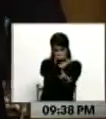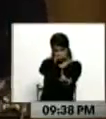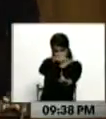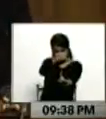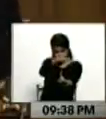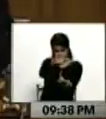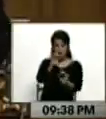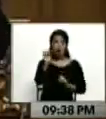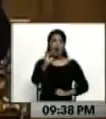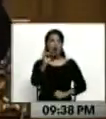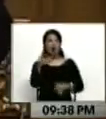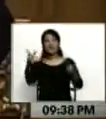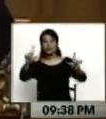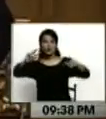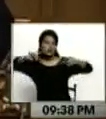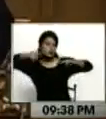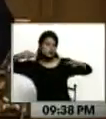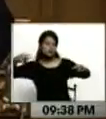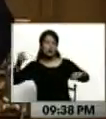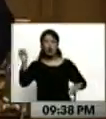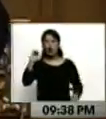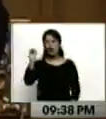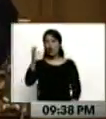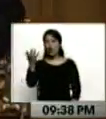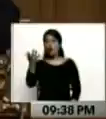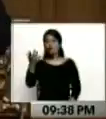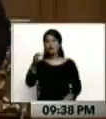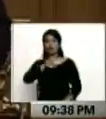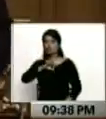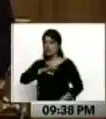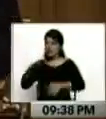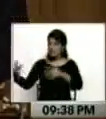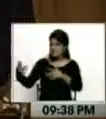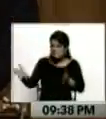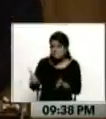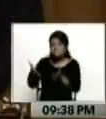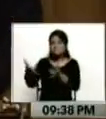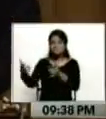guerra mediática guerra